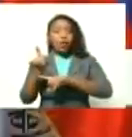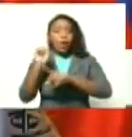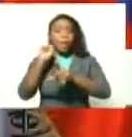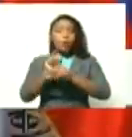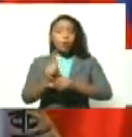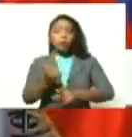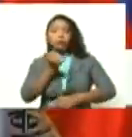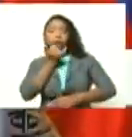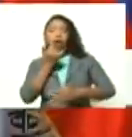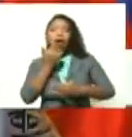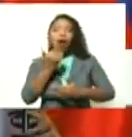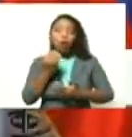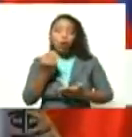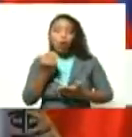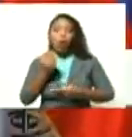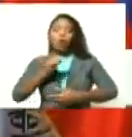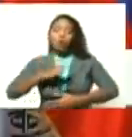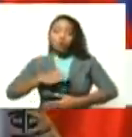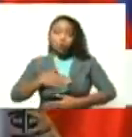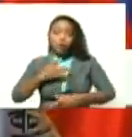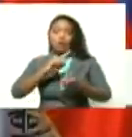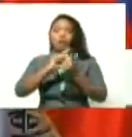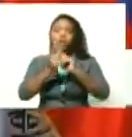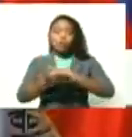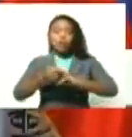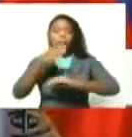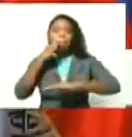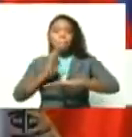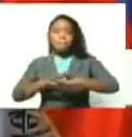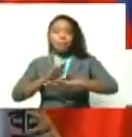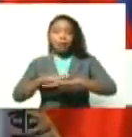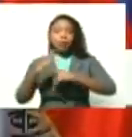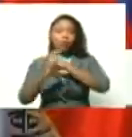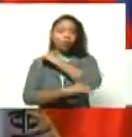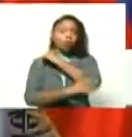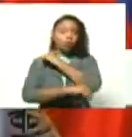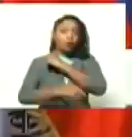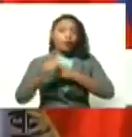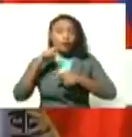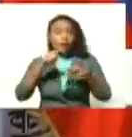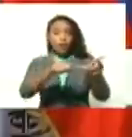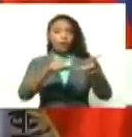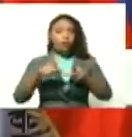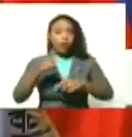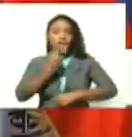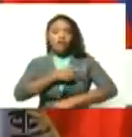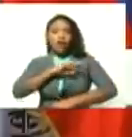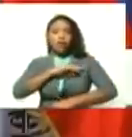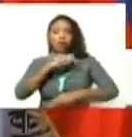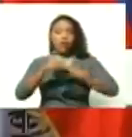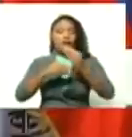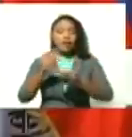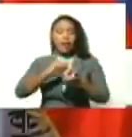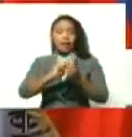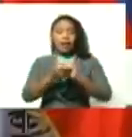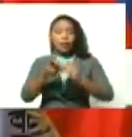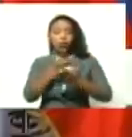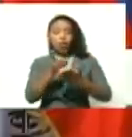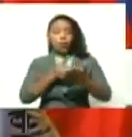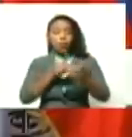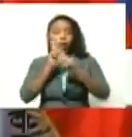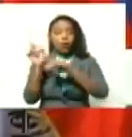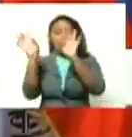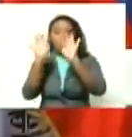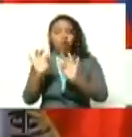la omisión pueden configurar el delito de certificación falsa y alteración de documentos. Estos